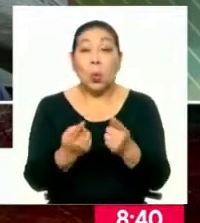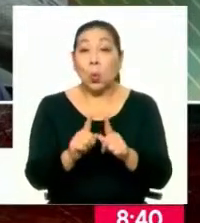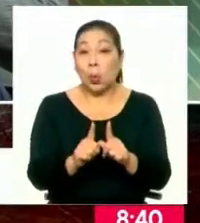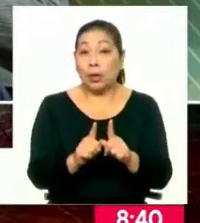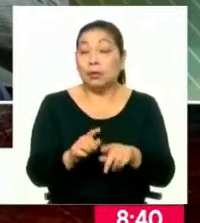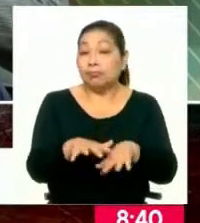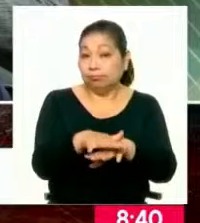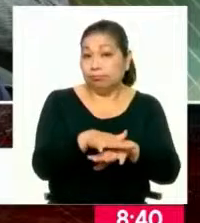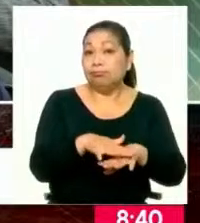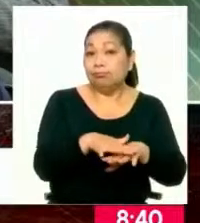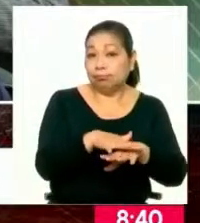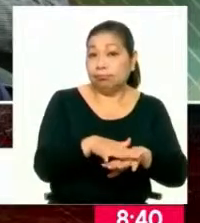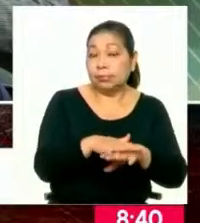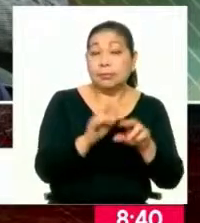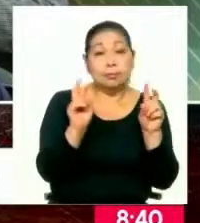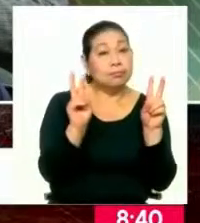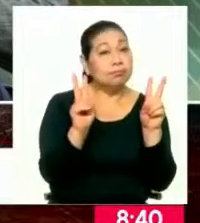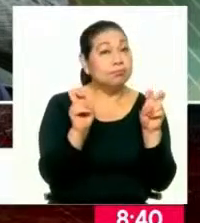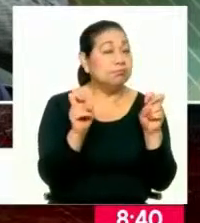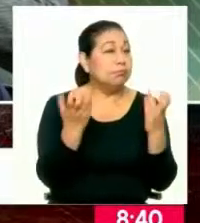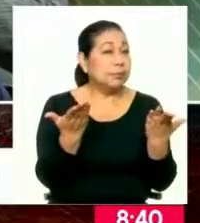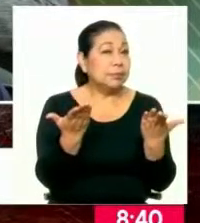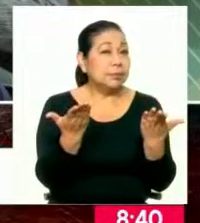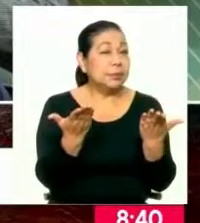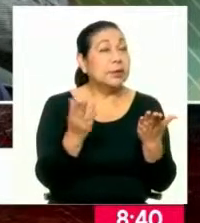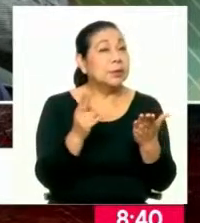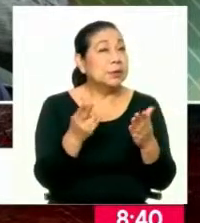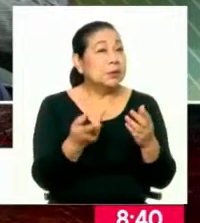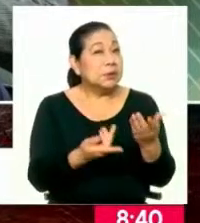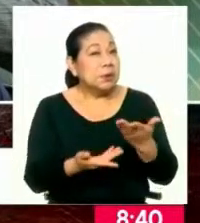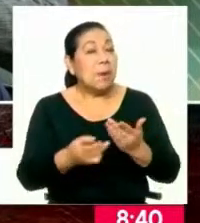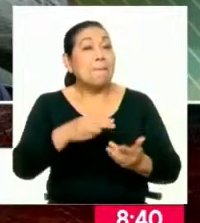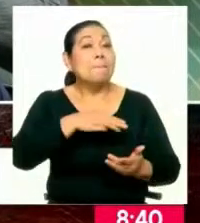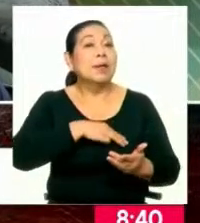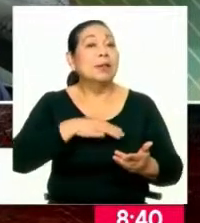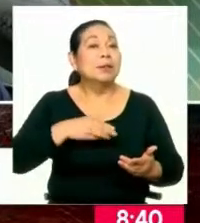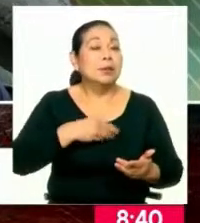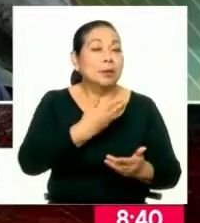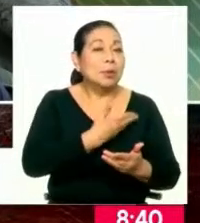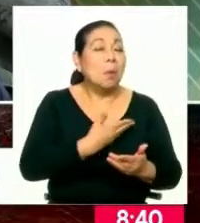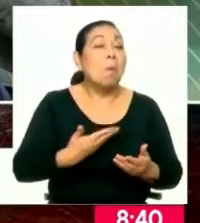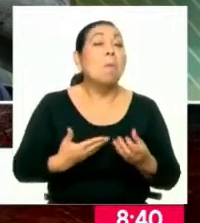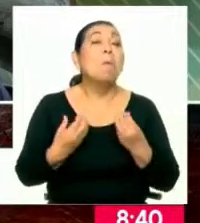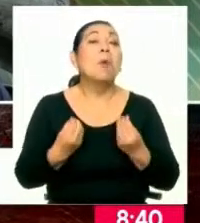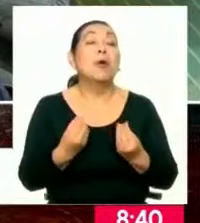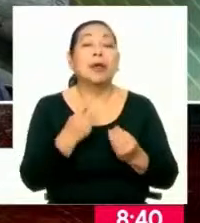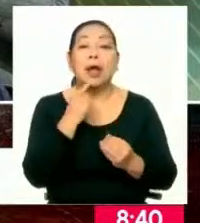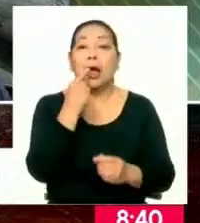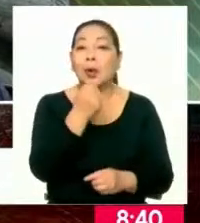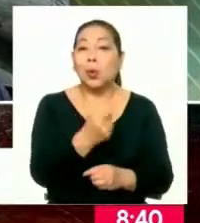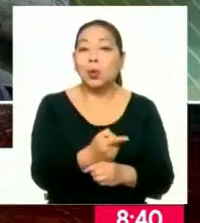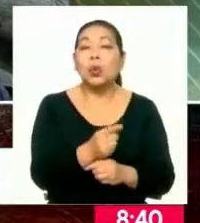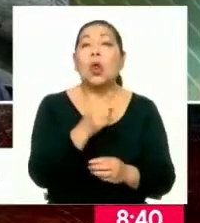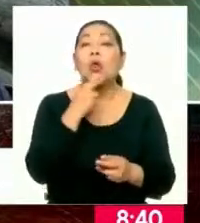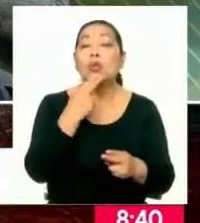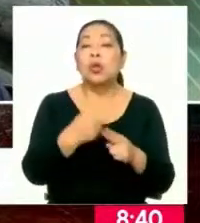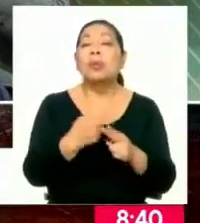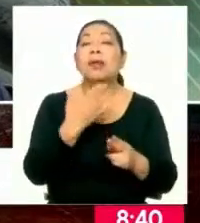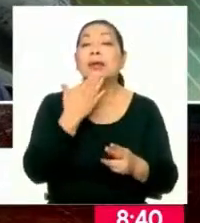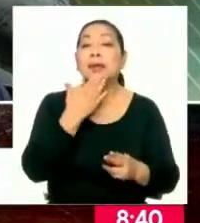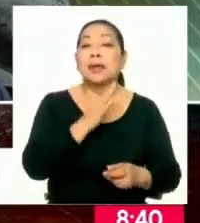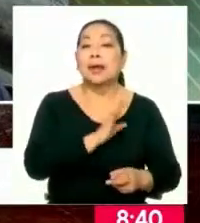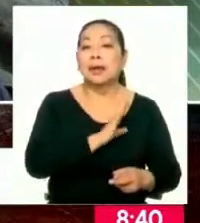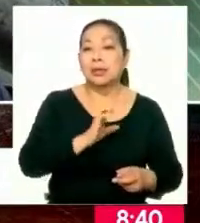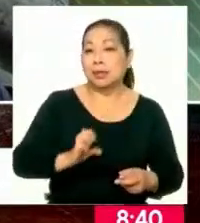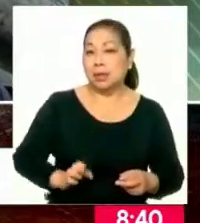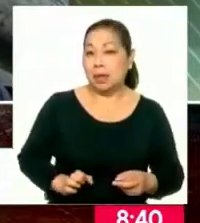se trata de un tema delictivo, interviene el Ministerio Público porque es quien acusa en nombre del Estado. Y